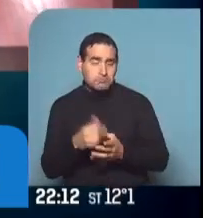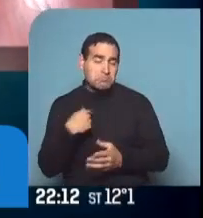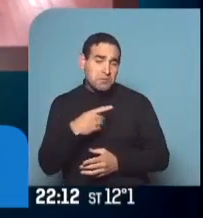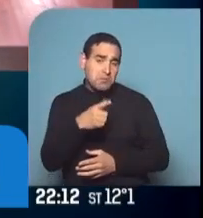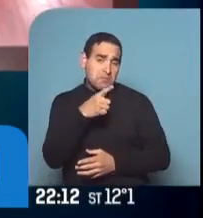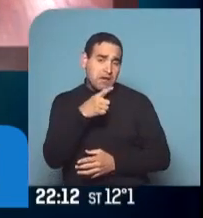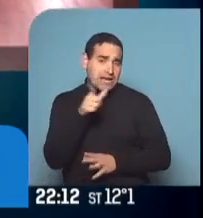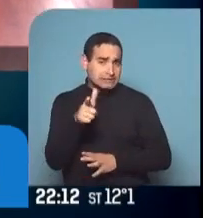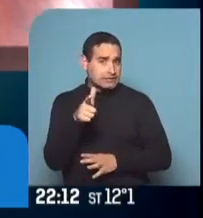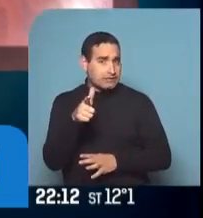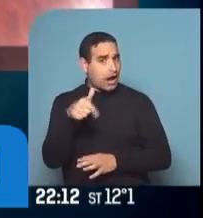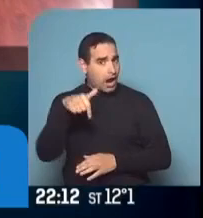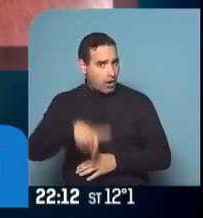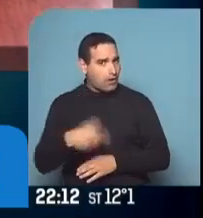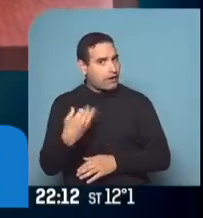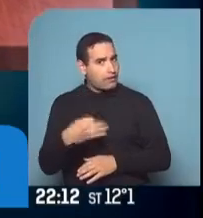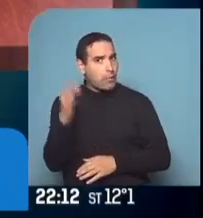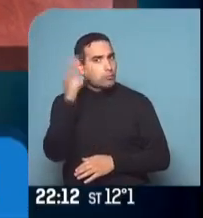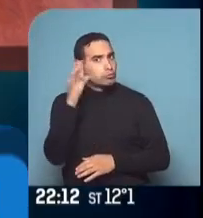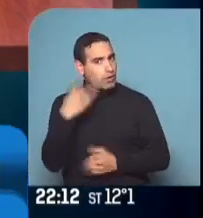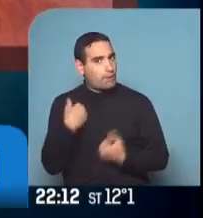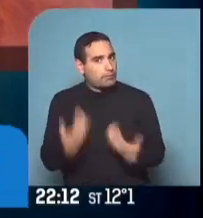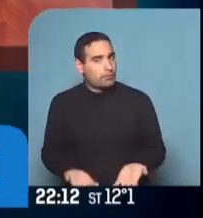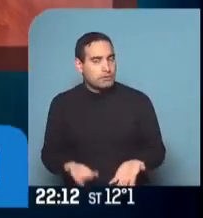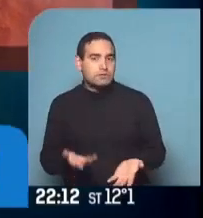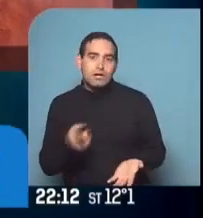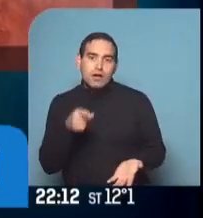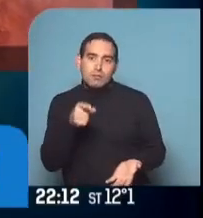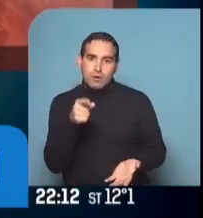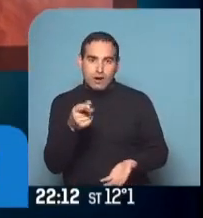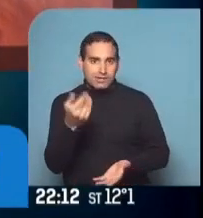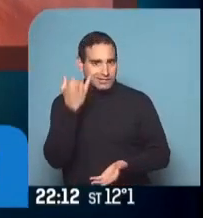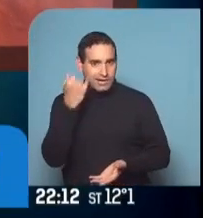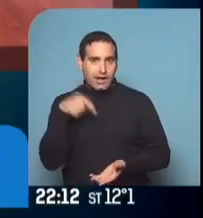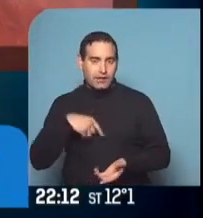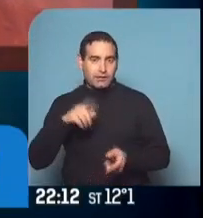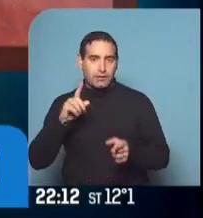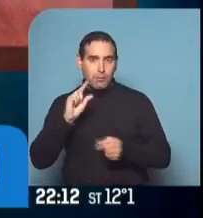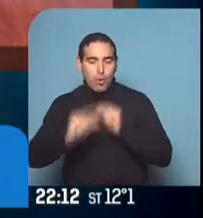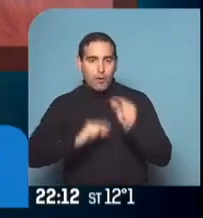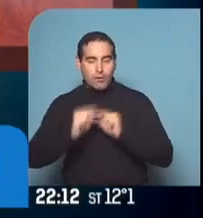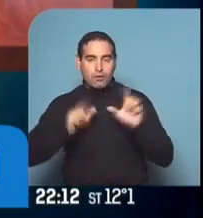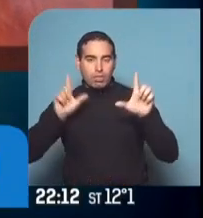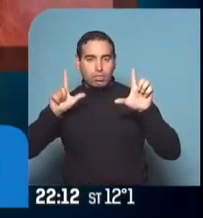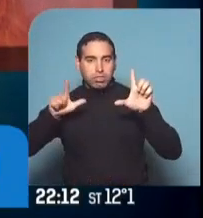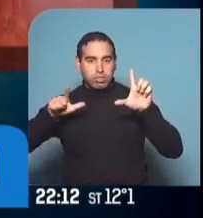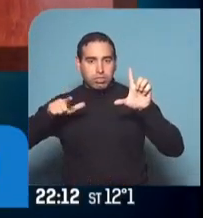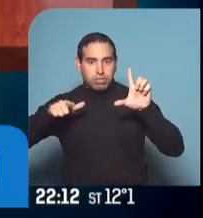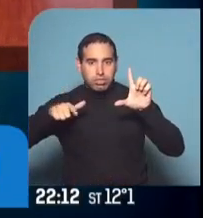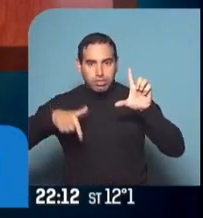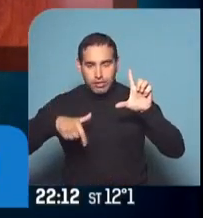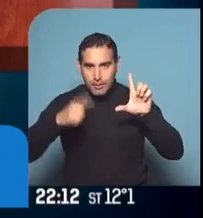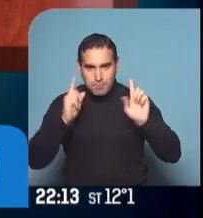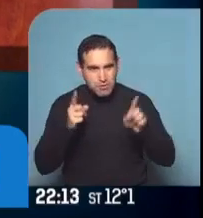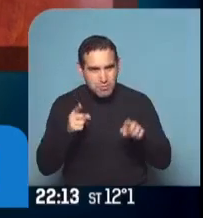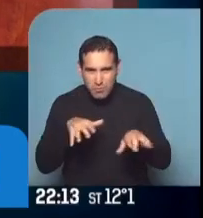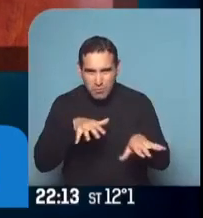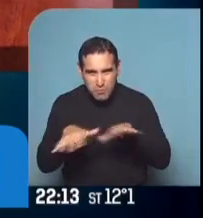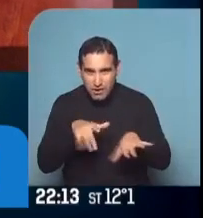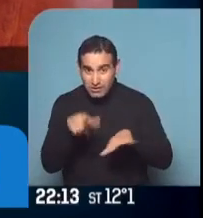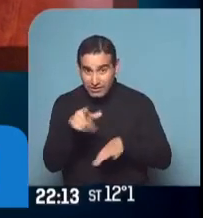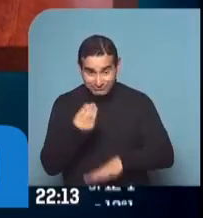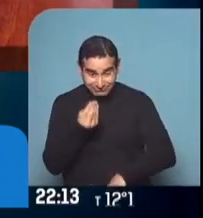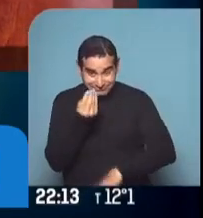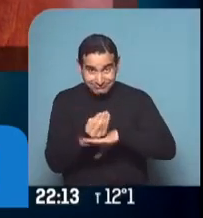oportunidad de Bolsonaro de romper una inercia de declive que se inició casi, uno diría, en el mismo momento en que asumió